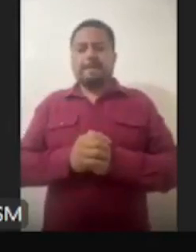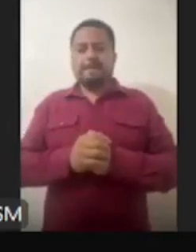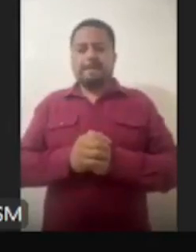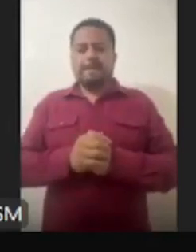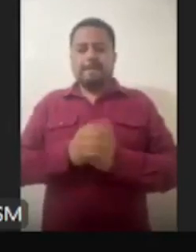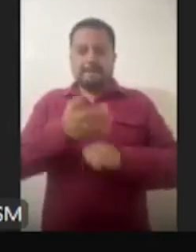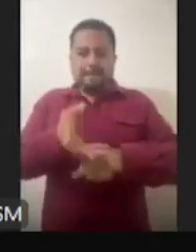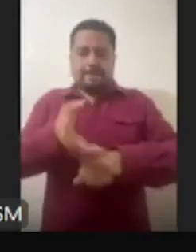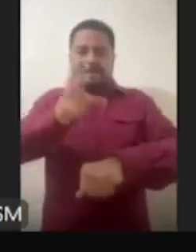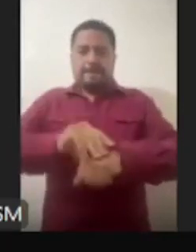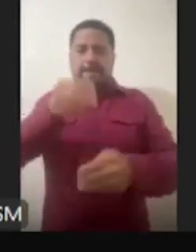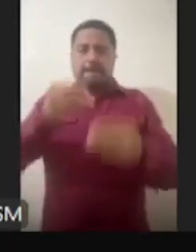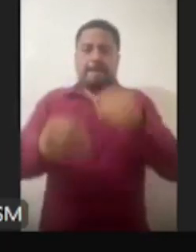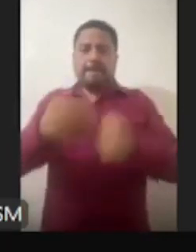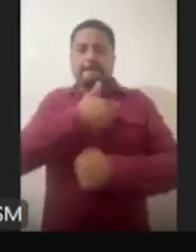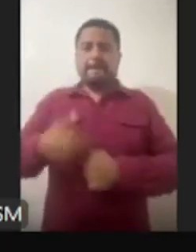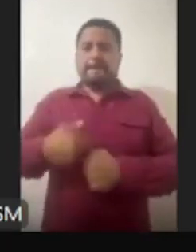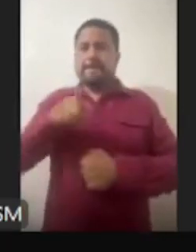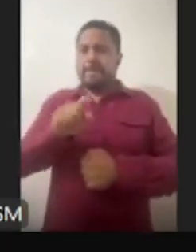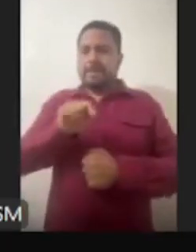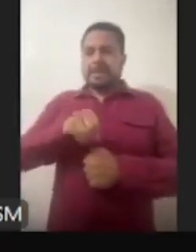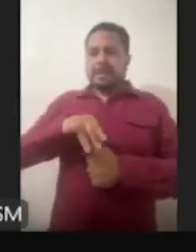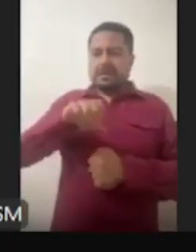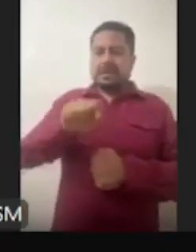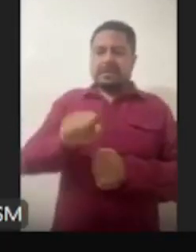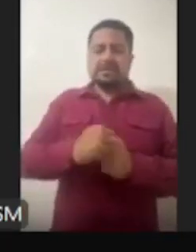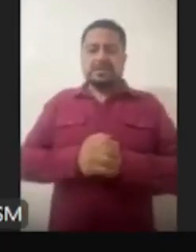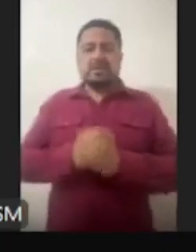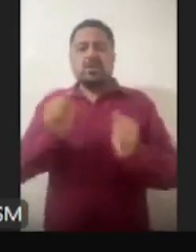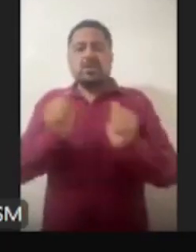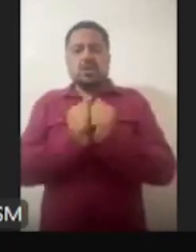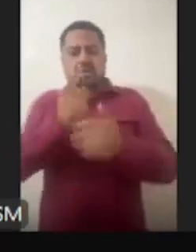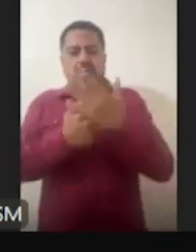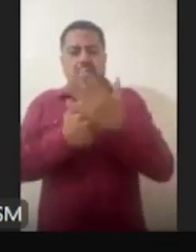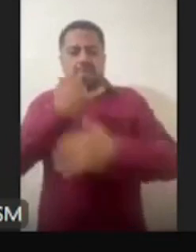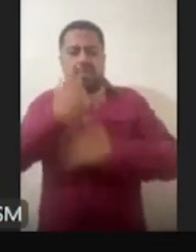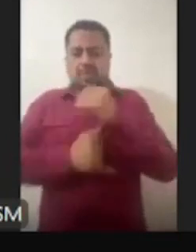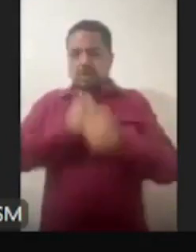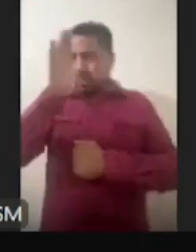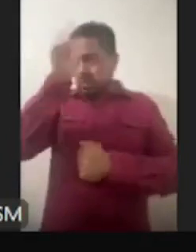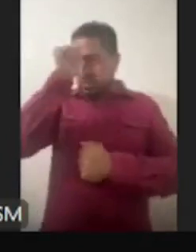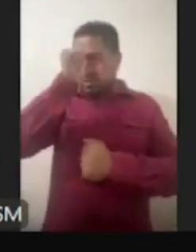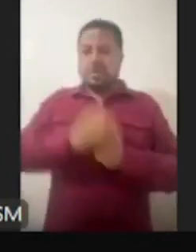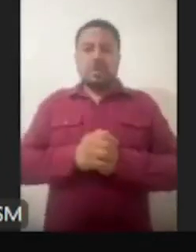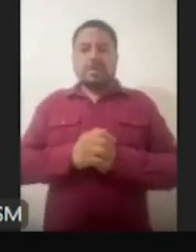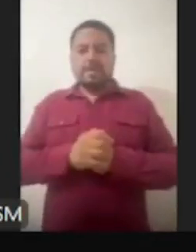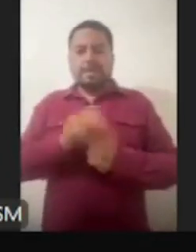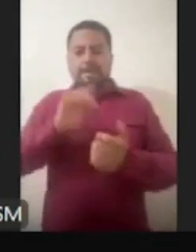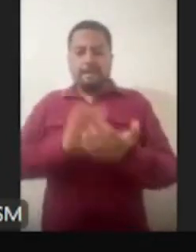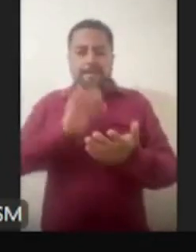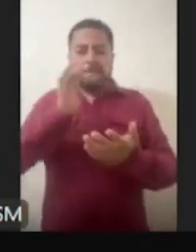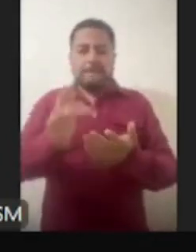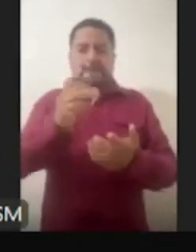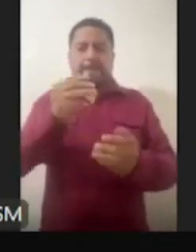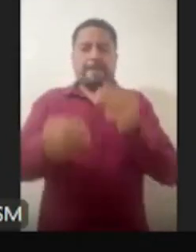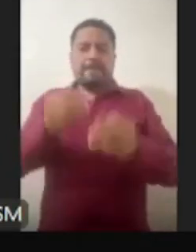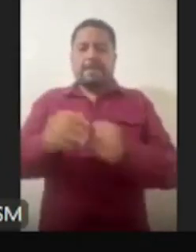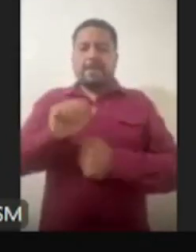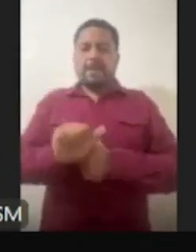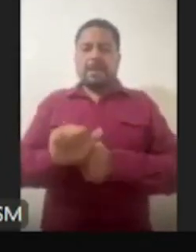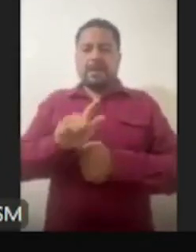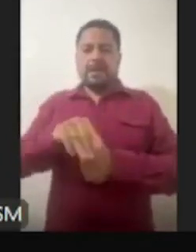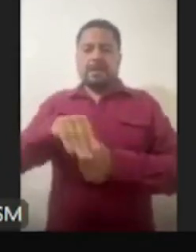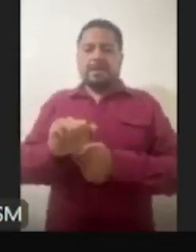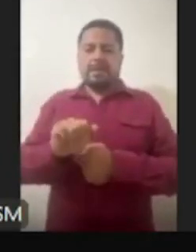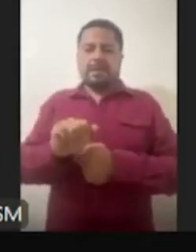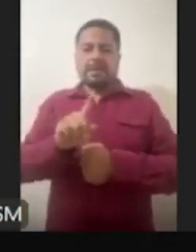presidenta, magistrado José Inés Betancourt Salgado. Con el proyecto. Gracias, magistrado, magistrada Almadelia Eugenio Alcaraz. Con el